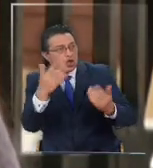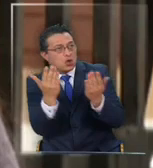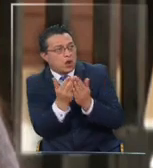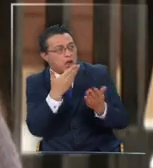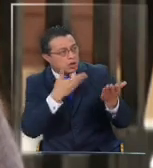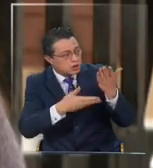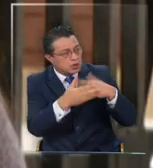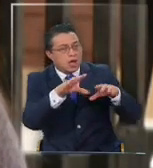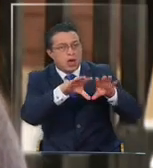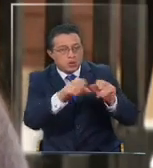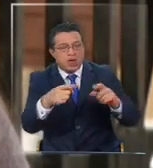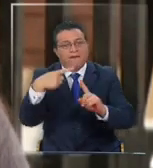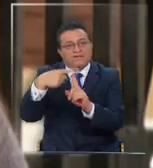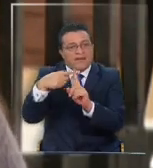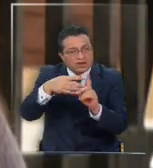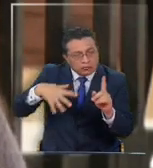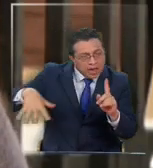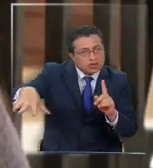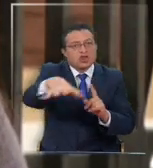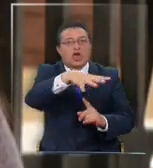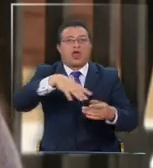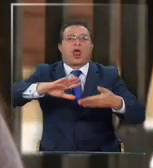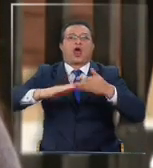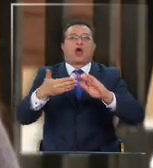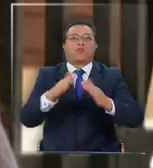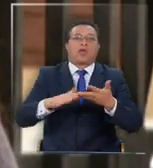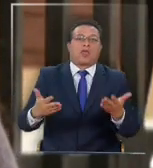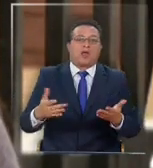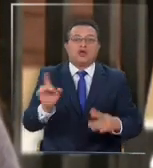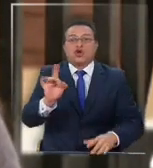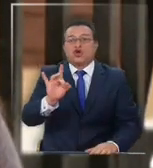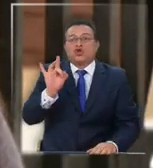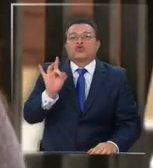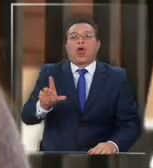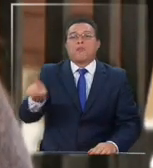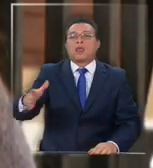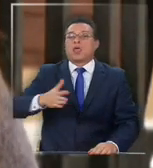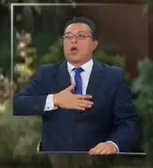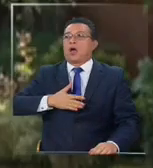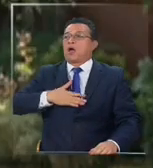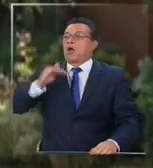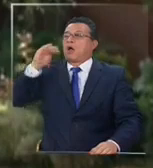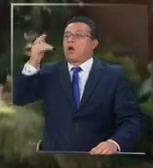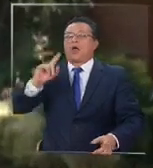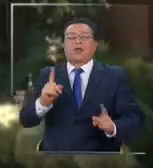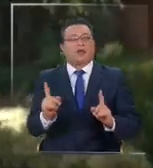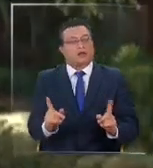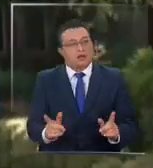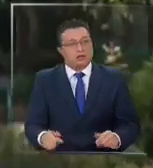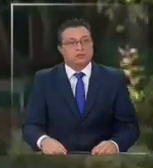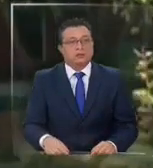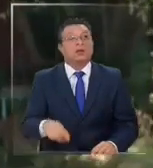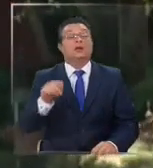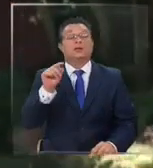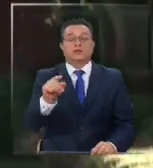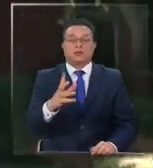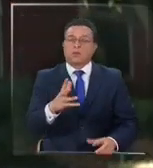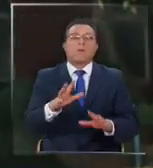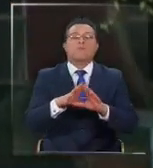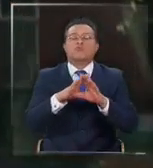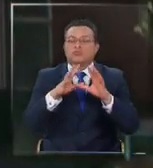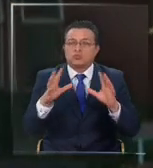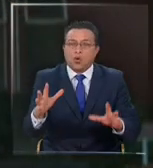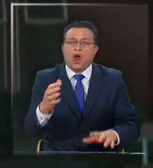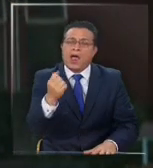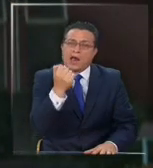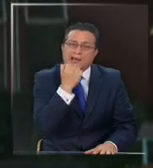consenso que beneficie a toda la comunidad no solamente a una parte de la comunidad consideró muy desafortunada